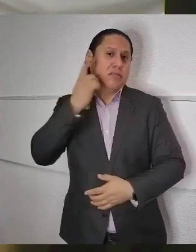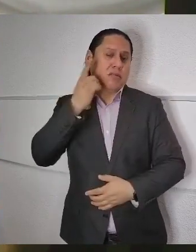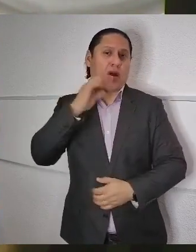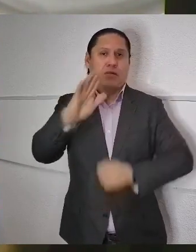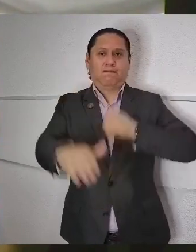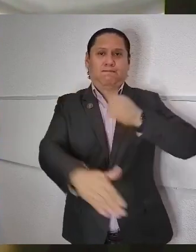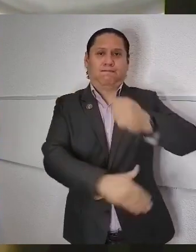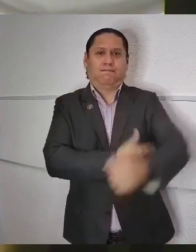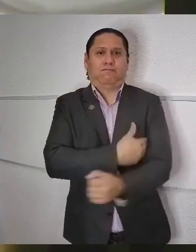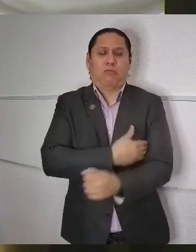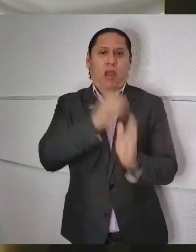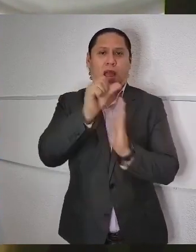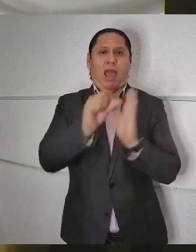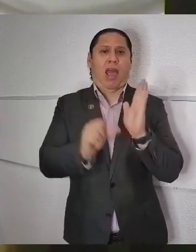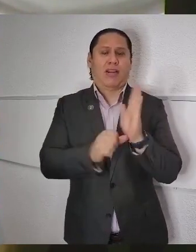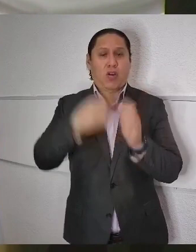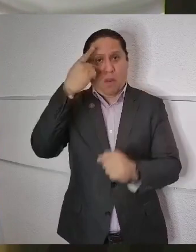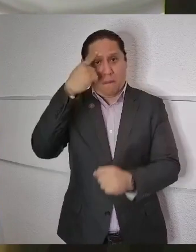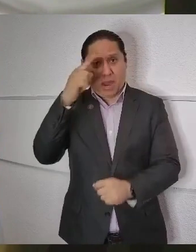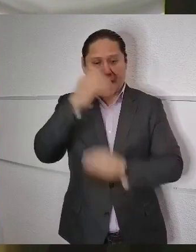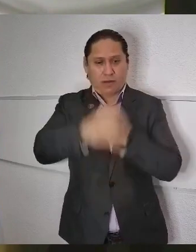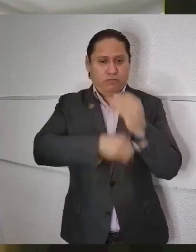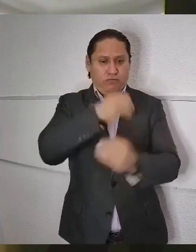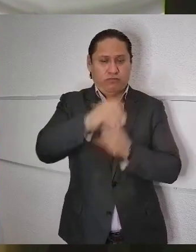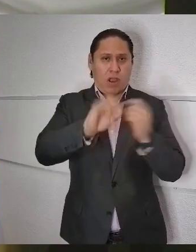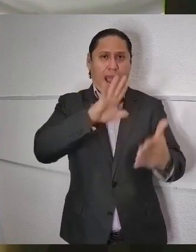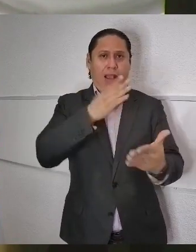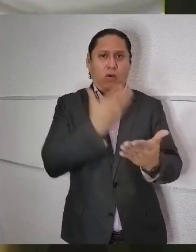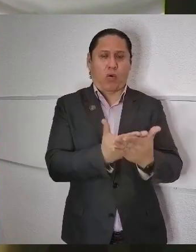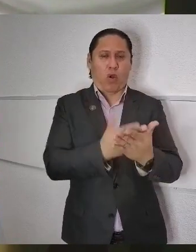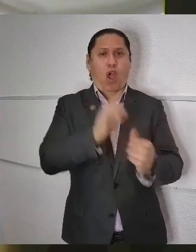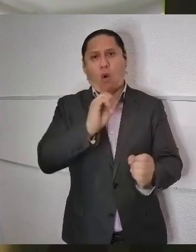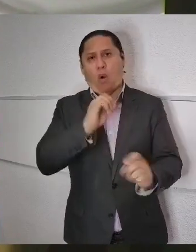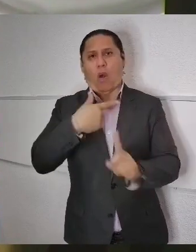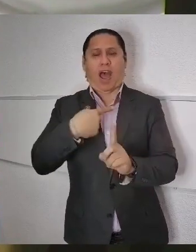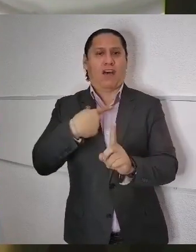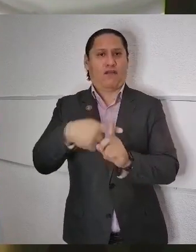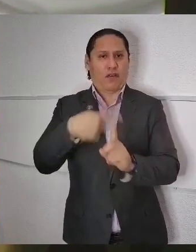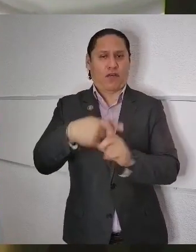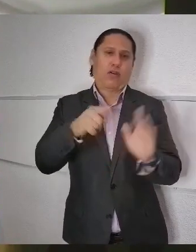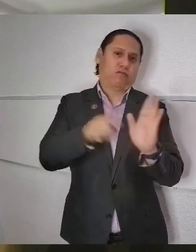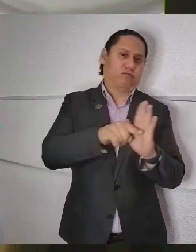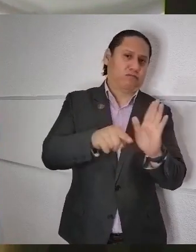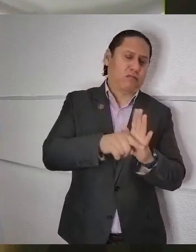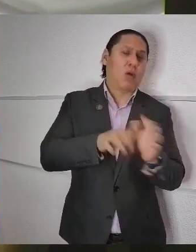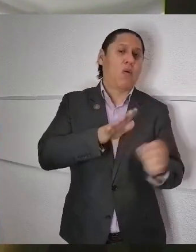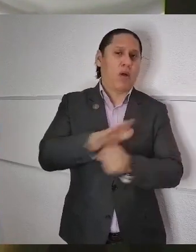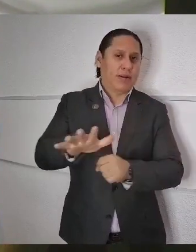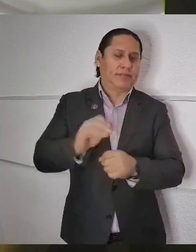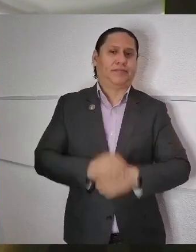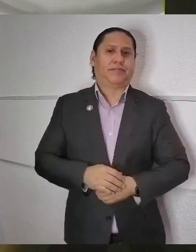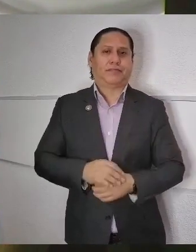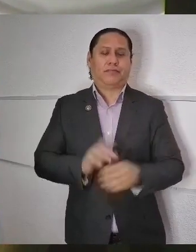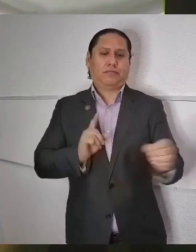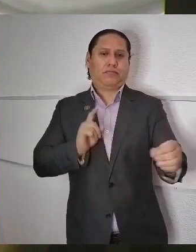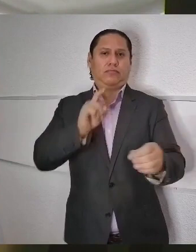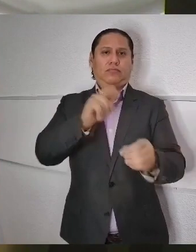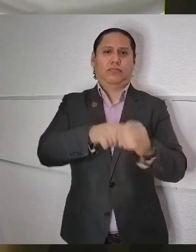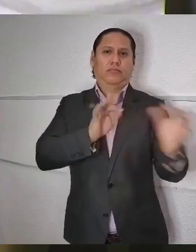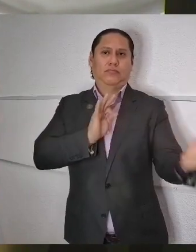se reservó algún artículo para debatirlo en contra o a favor en lo particular, sírvase